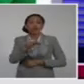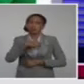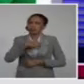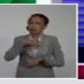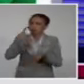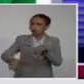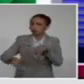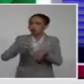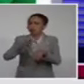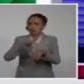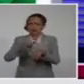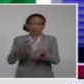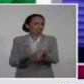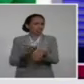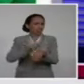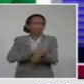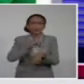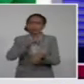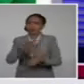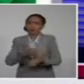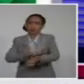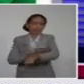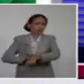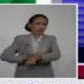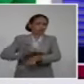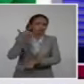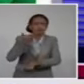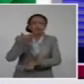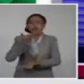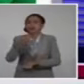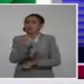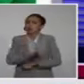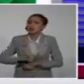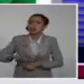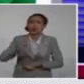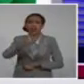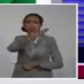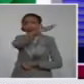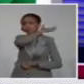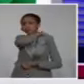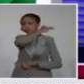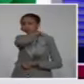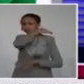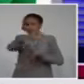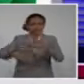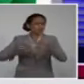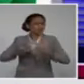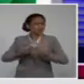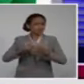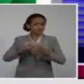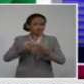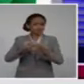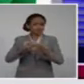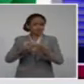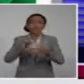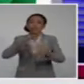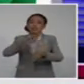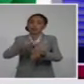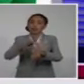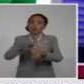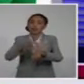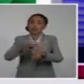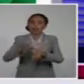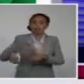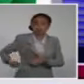de enfermedades, hipertensión arterial, enfermedad pulmonar obstructiva crónica, enfermedad renal